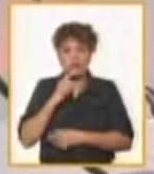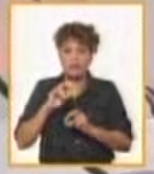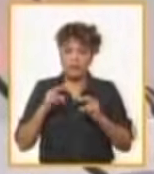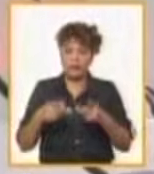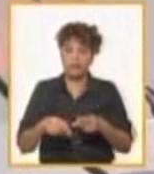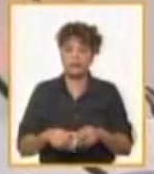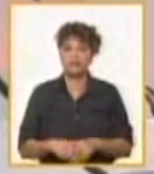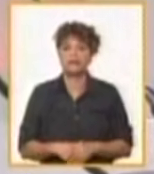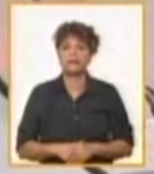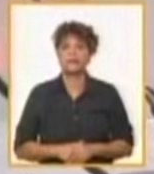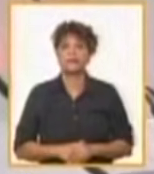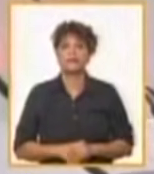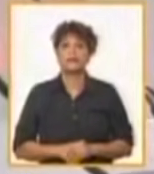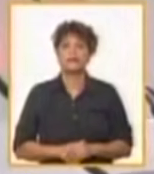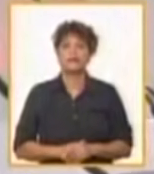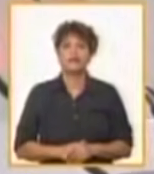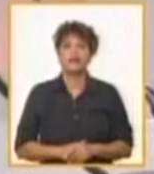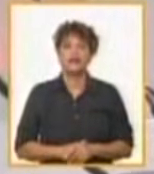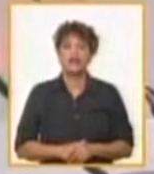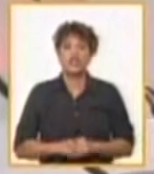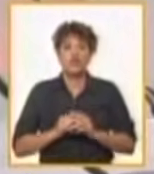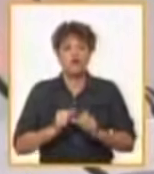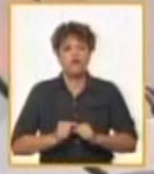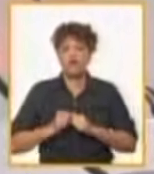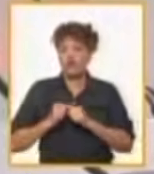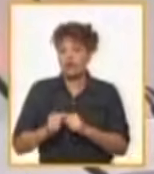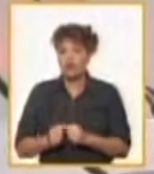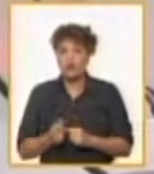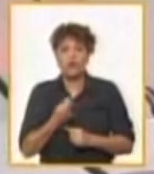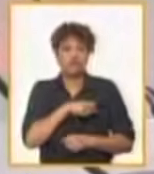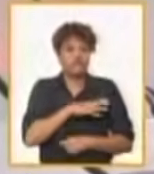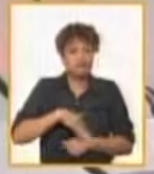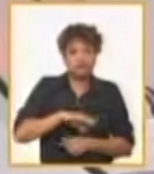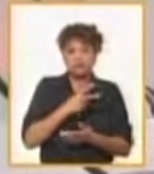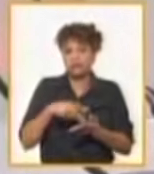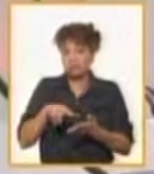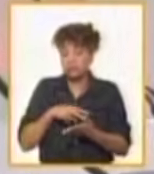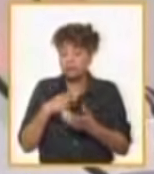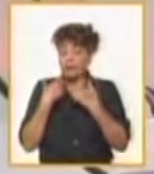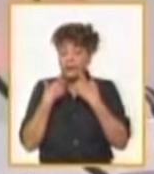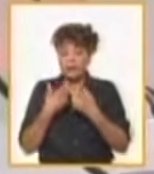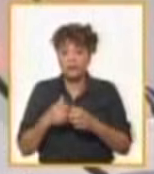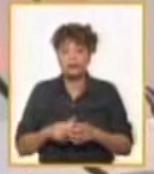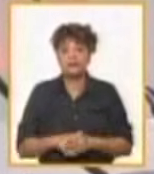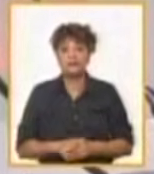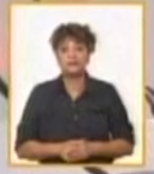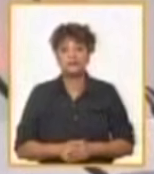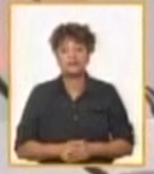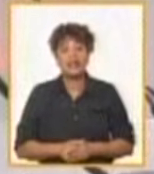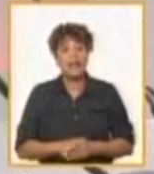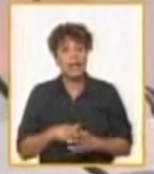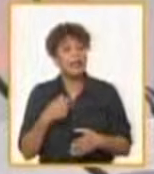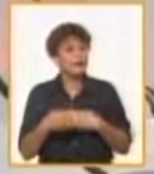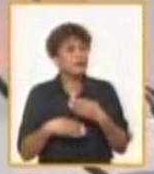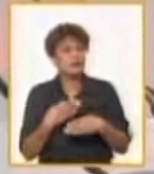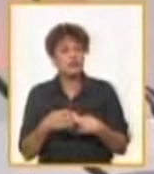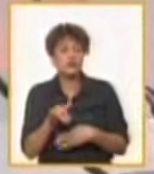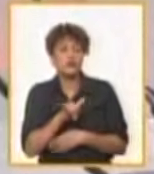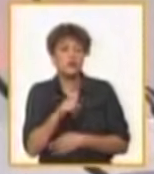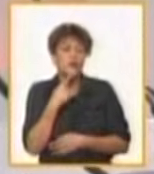que se apoyó por lo folclórico, por lo popular, también ganara mucho auge. Pero en ese proceso también había